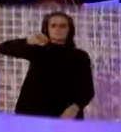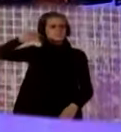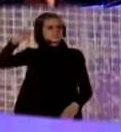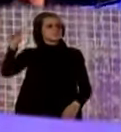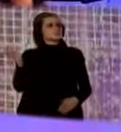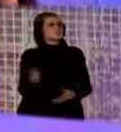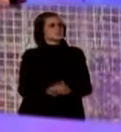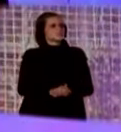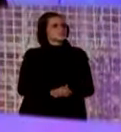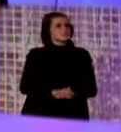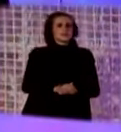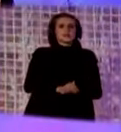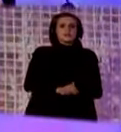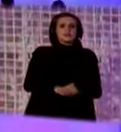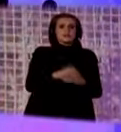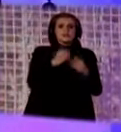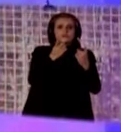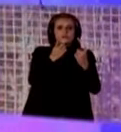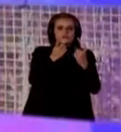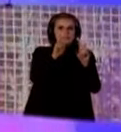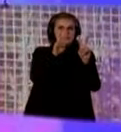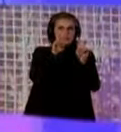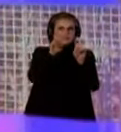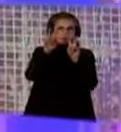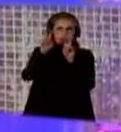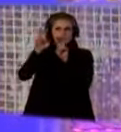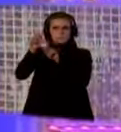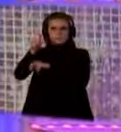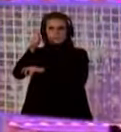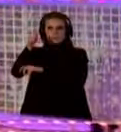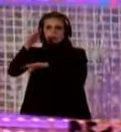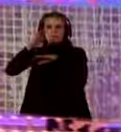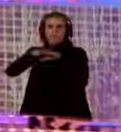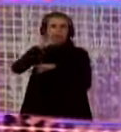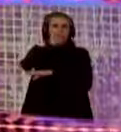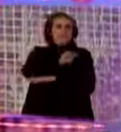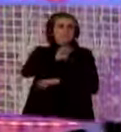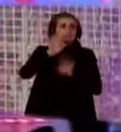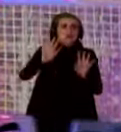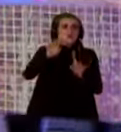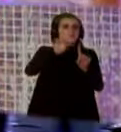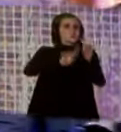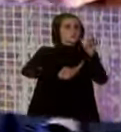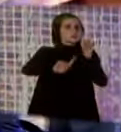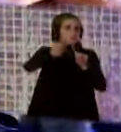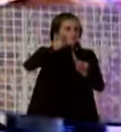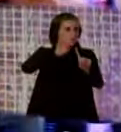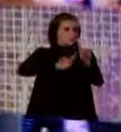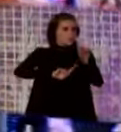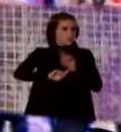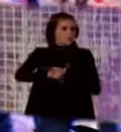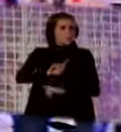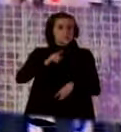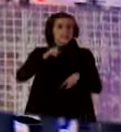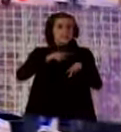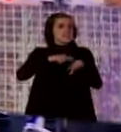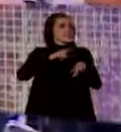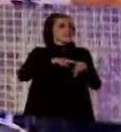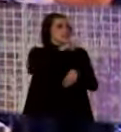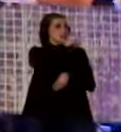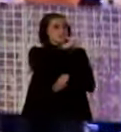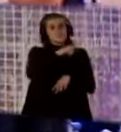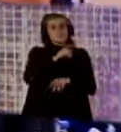ya nos faltan más temas para cantar Pero hay un problema el tiempo es